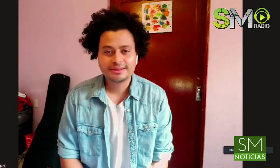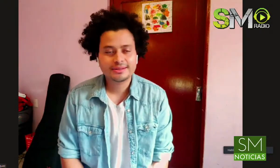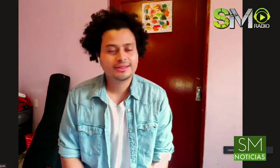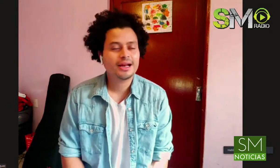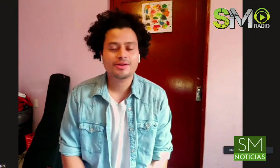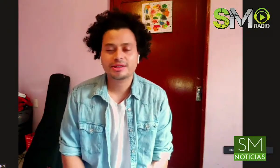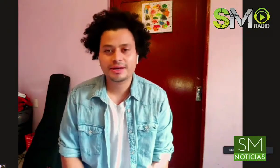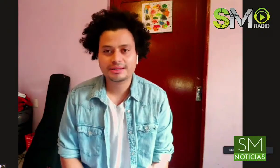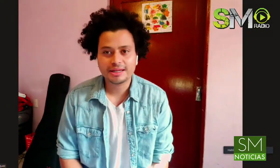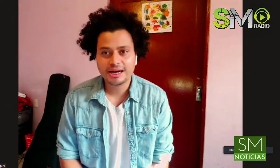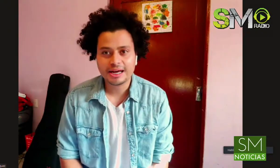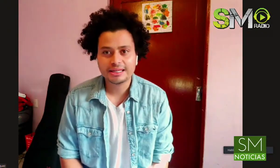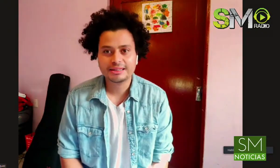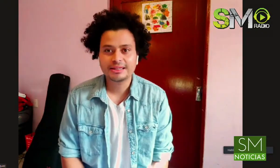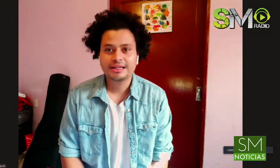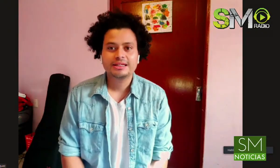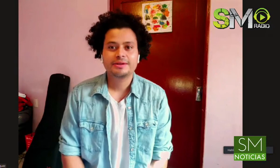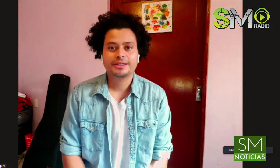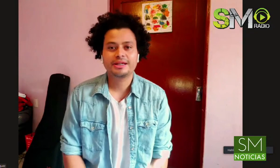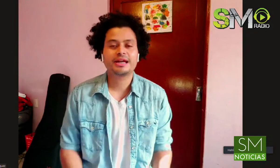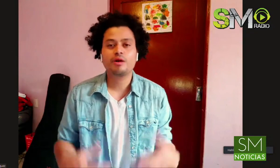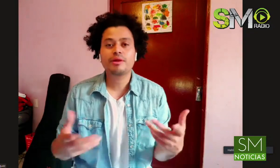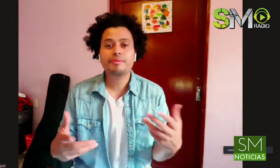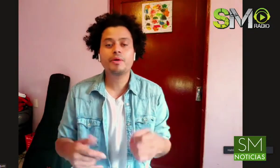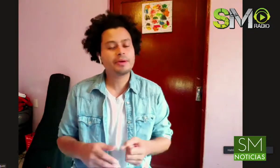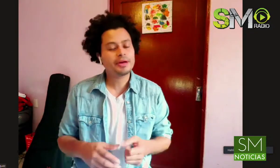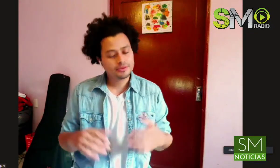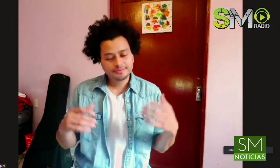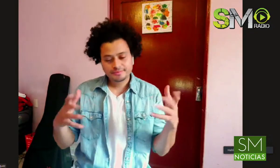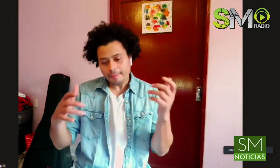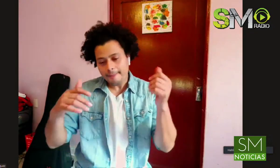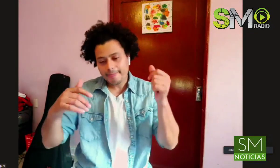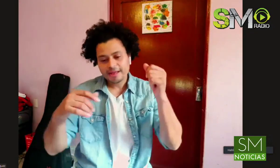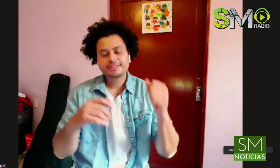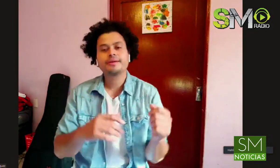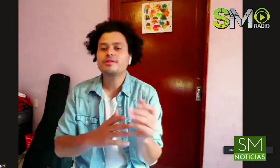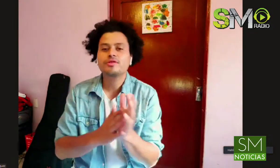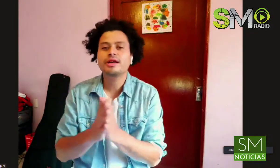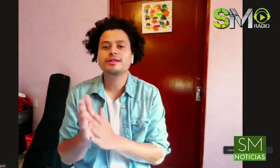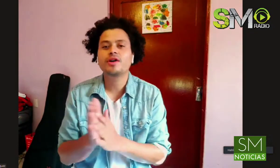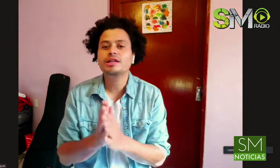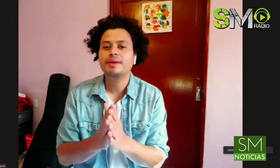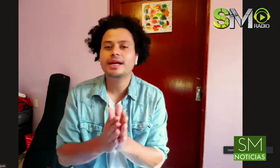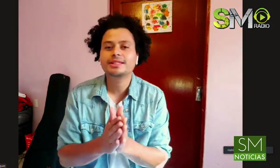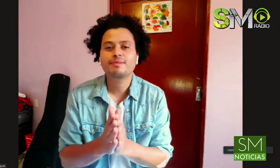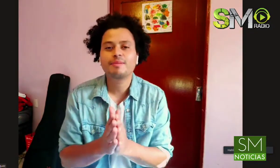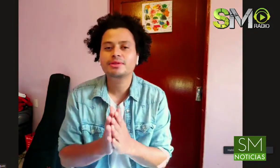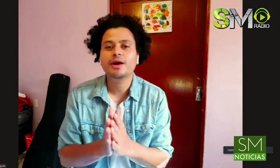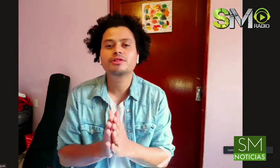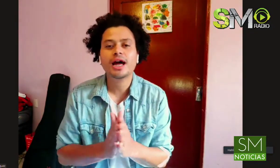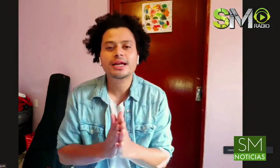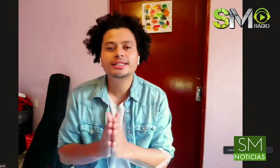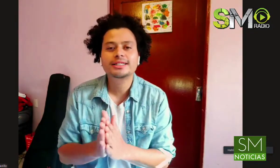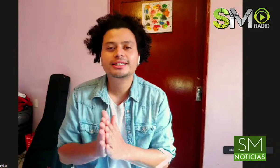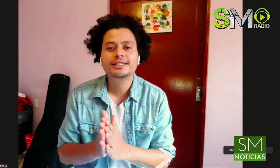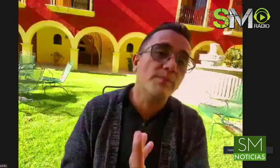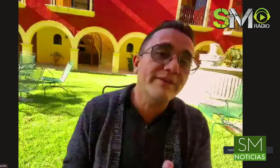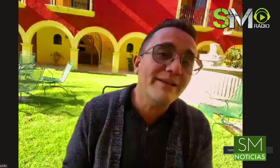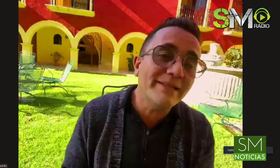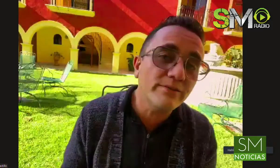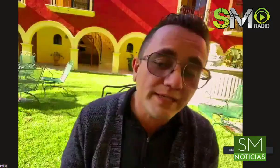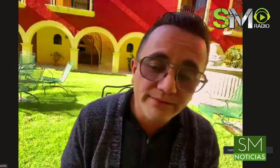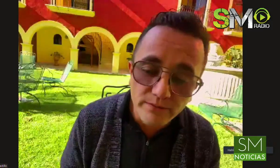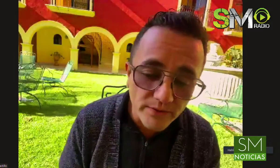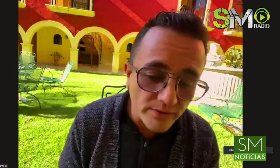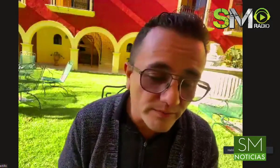extrañar, claro que se va a extrañar a la gente, se va a extrañar la onda en vivo, pero se va a disfrutar de todas maneras. Vamos a ver. Te pregunto esto porque